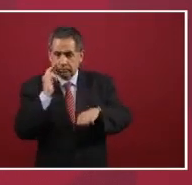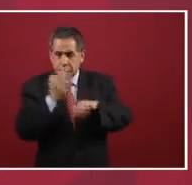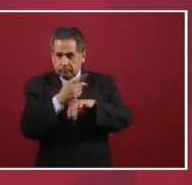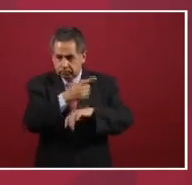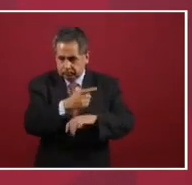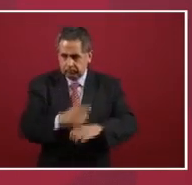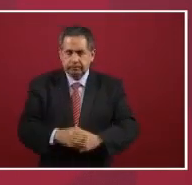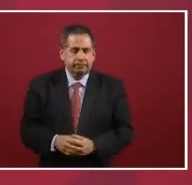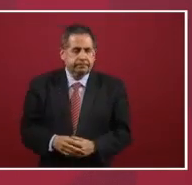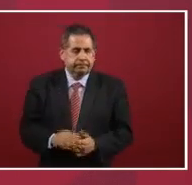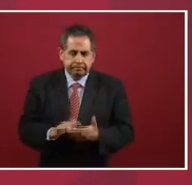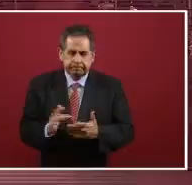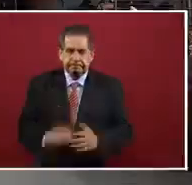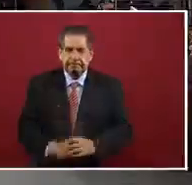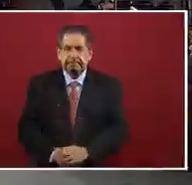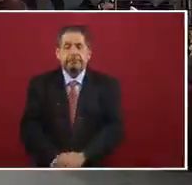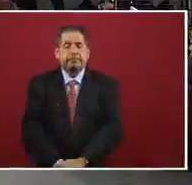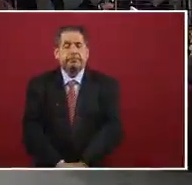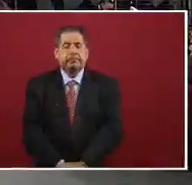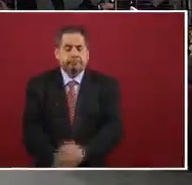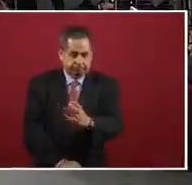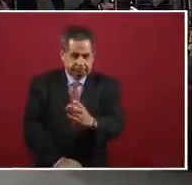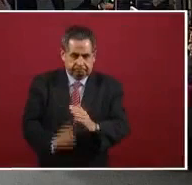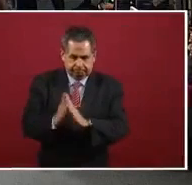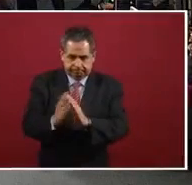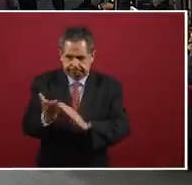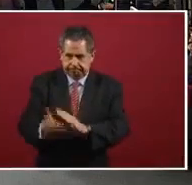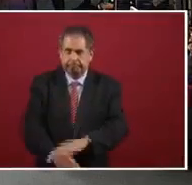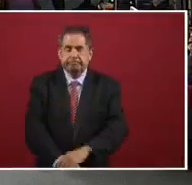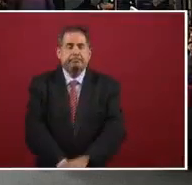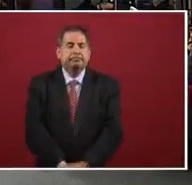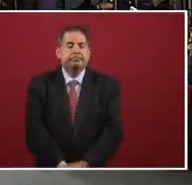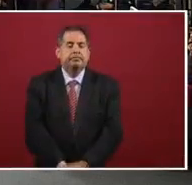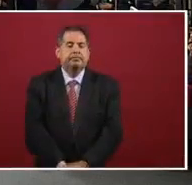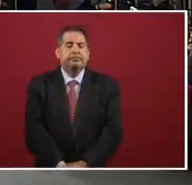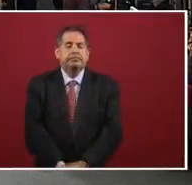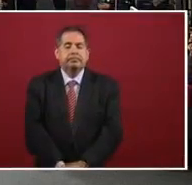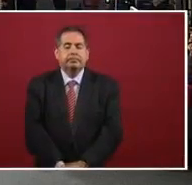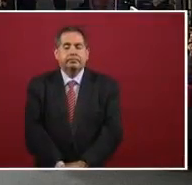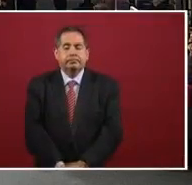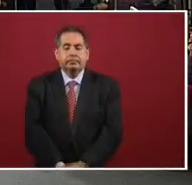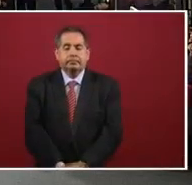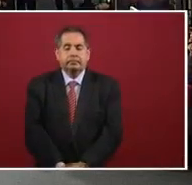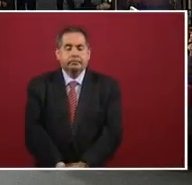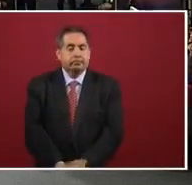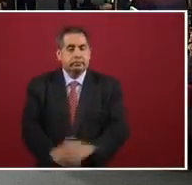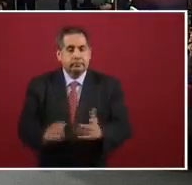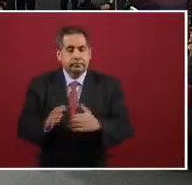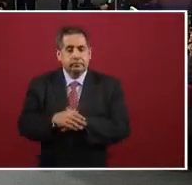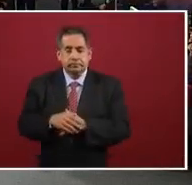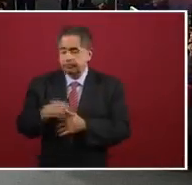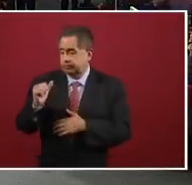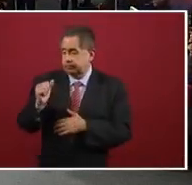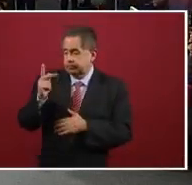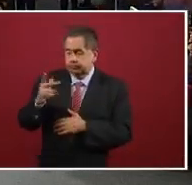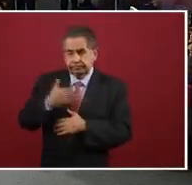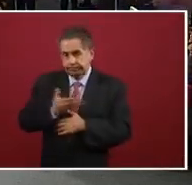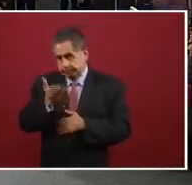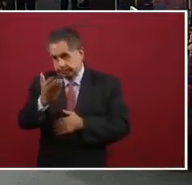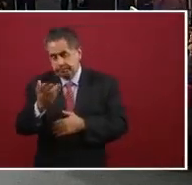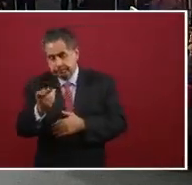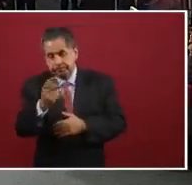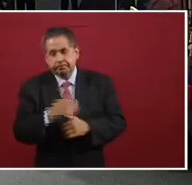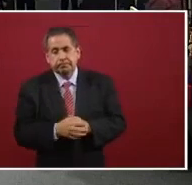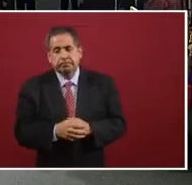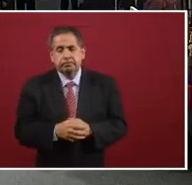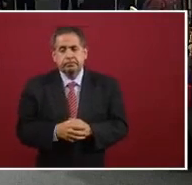Gracias. Por favor. Sí, señor Mark Stevenson, de la Agencia de Noticias AP. Desde